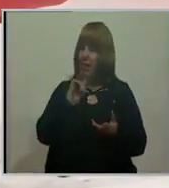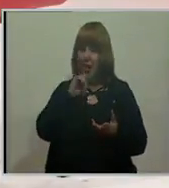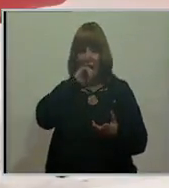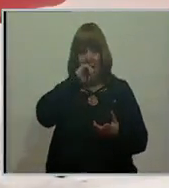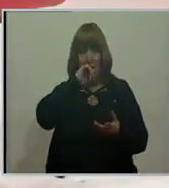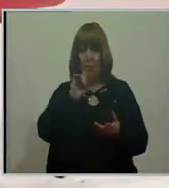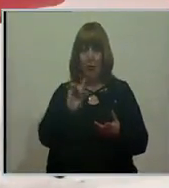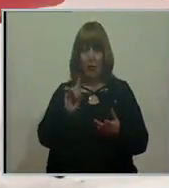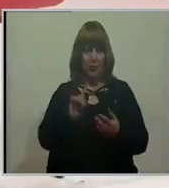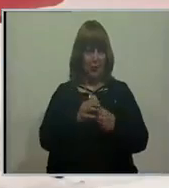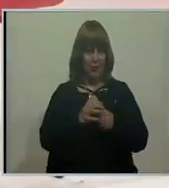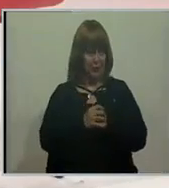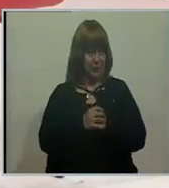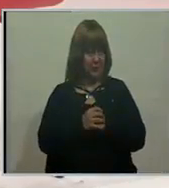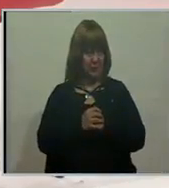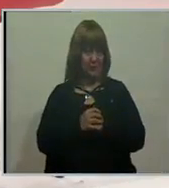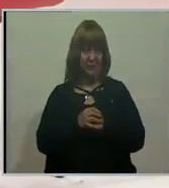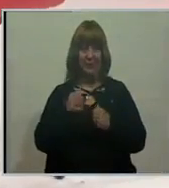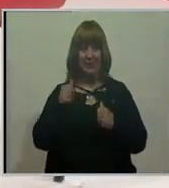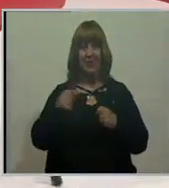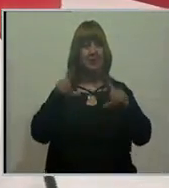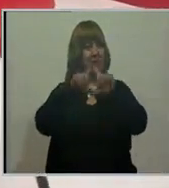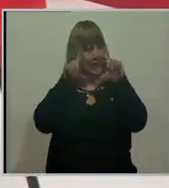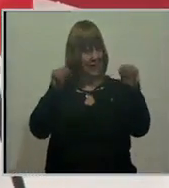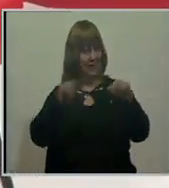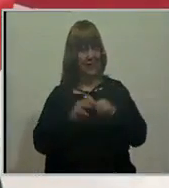¿Usted tiene? No. Títulos.